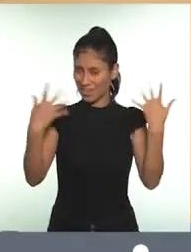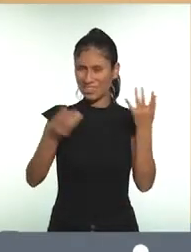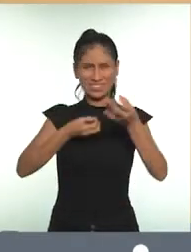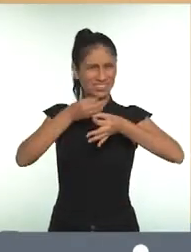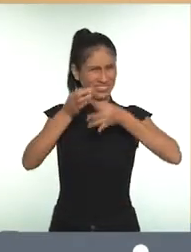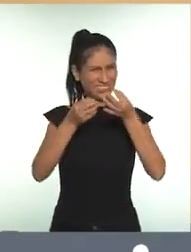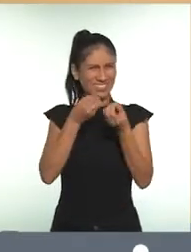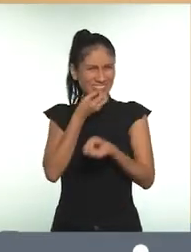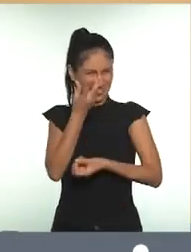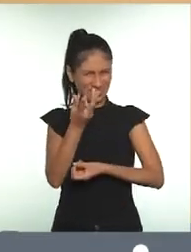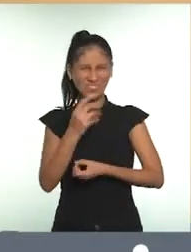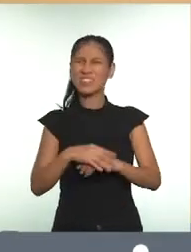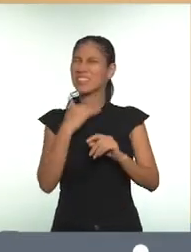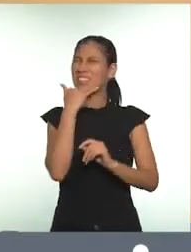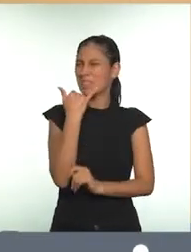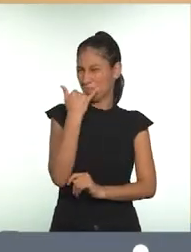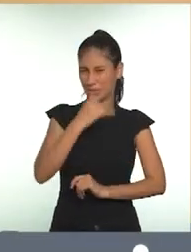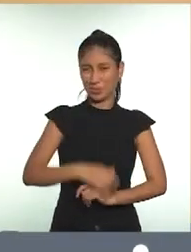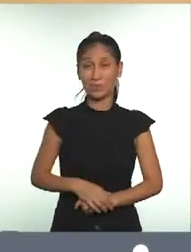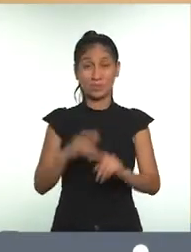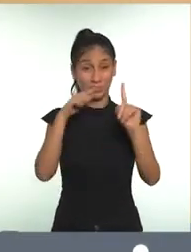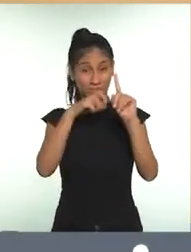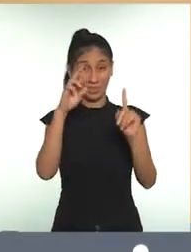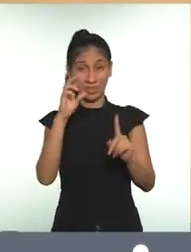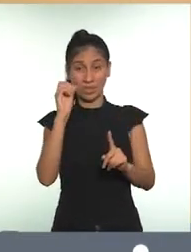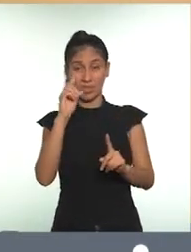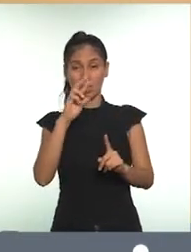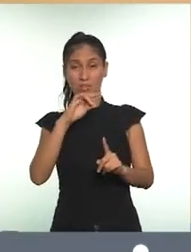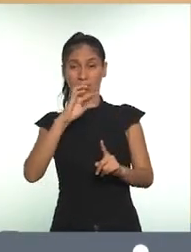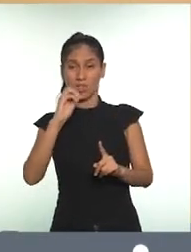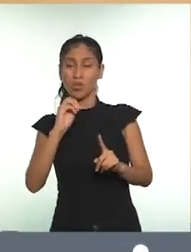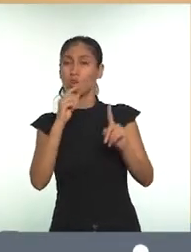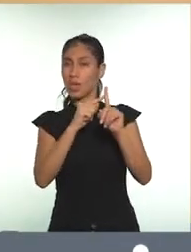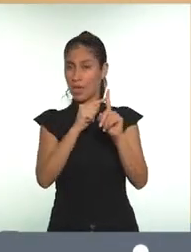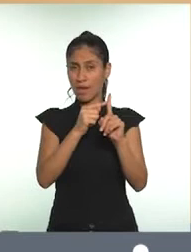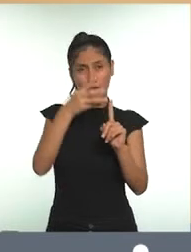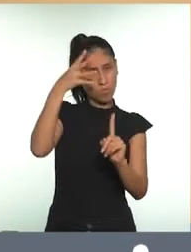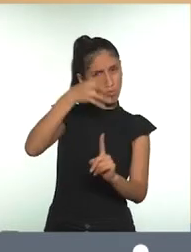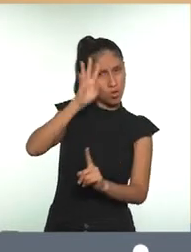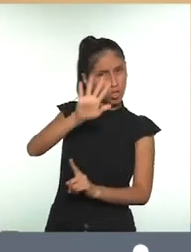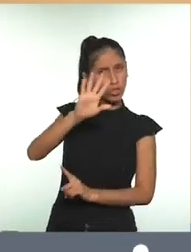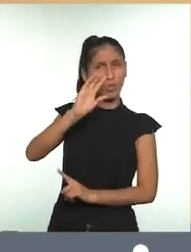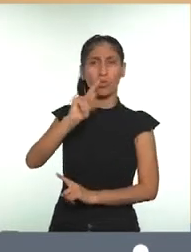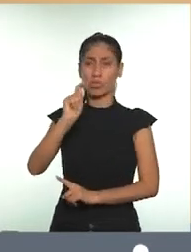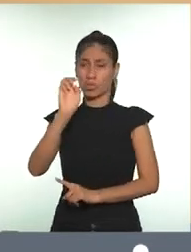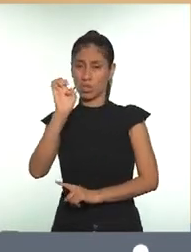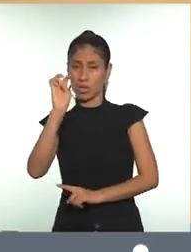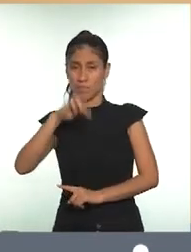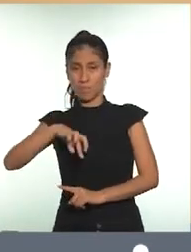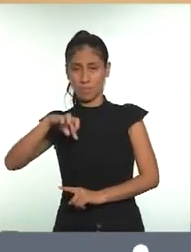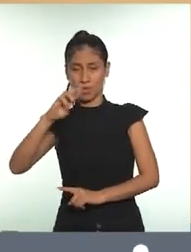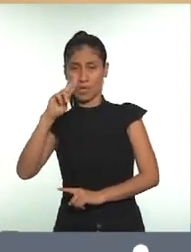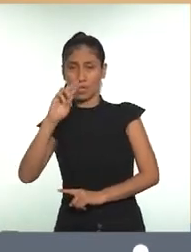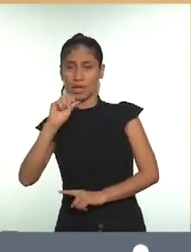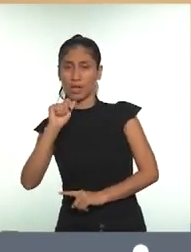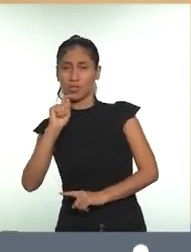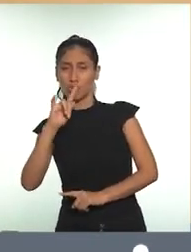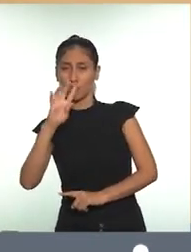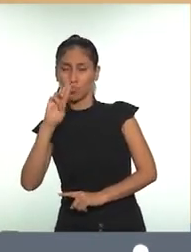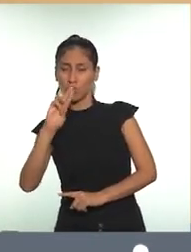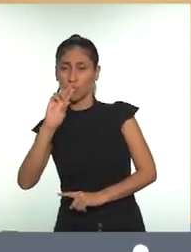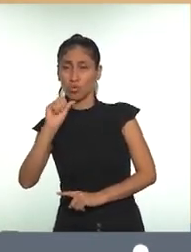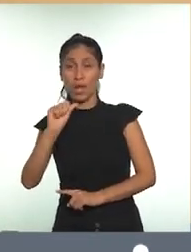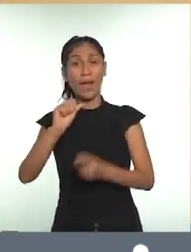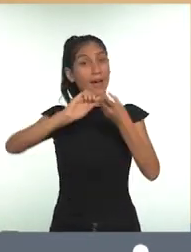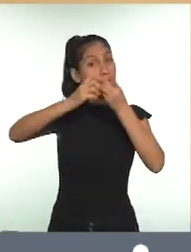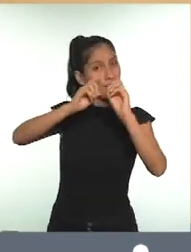Ahora les cuento lo siguiente que pasó. Rodrigo averiguó que la temperatura corporal normal cambia según la